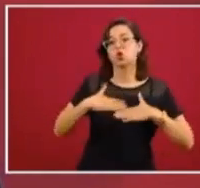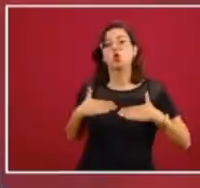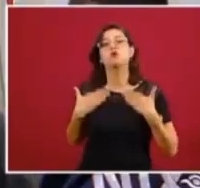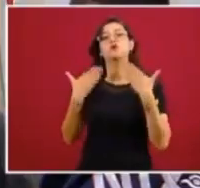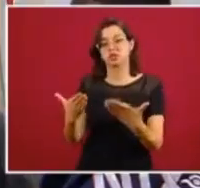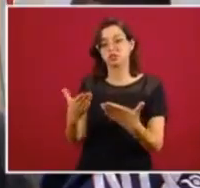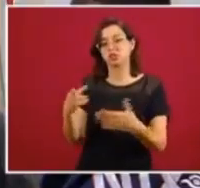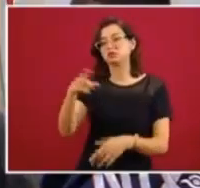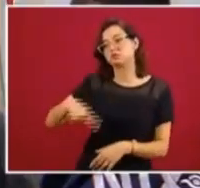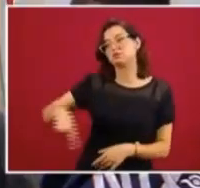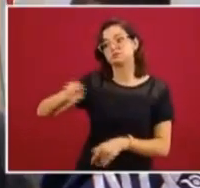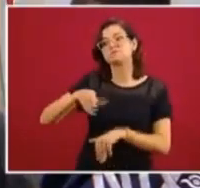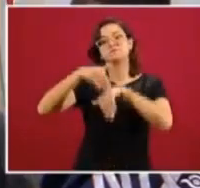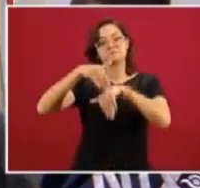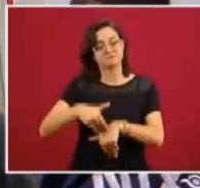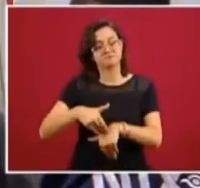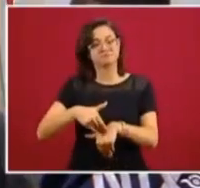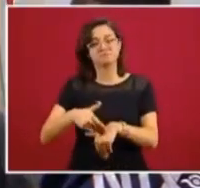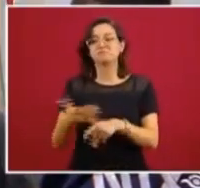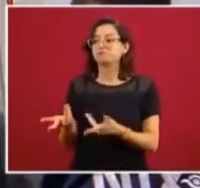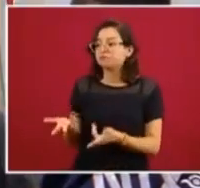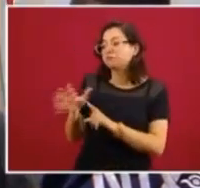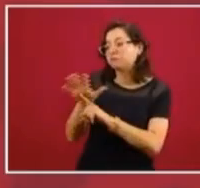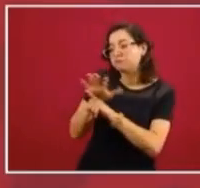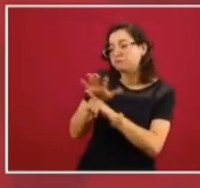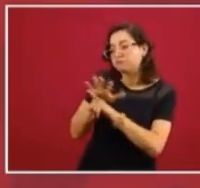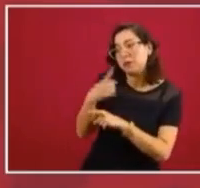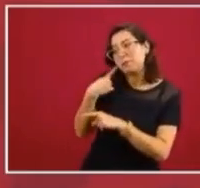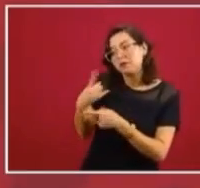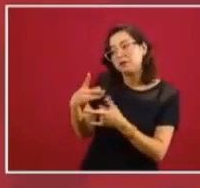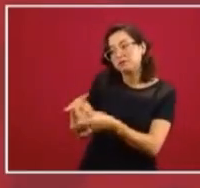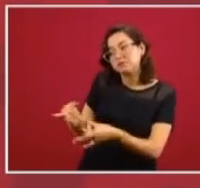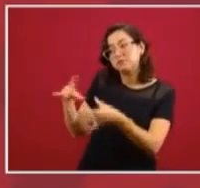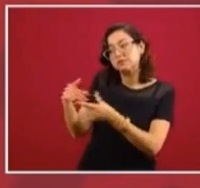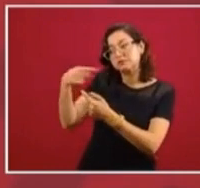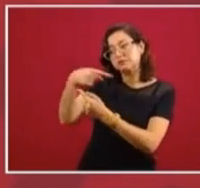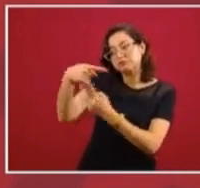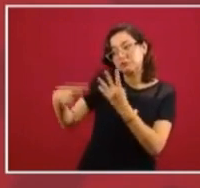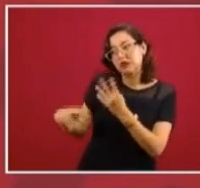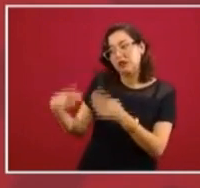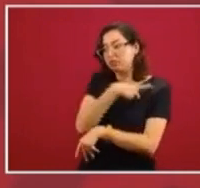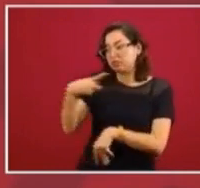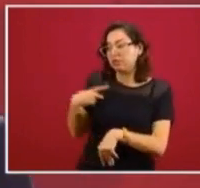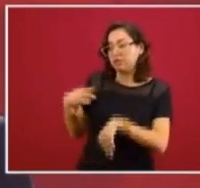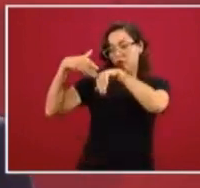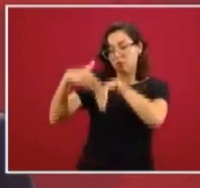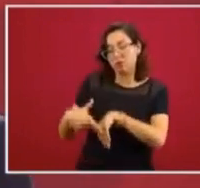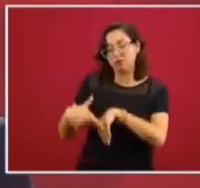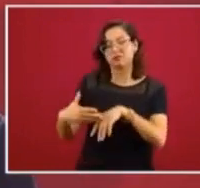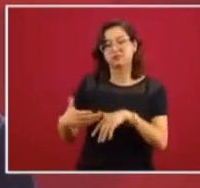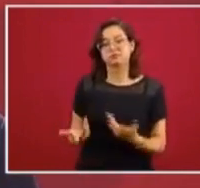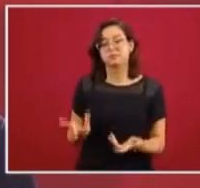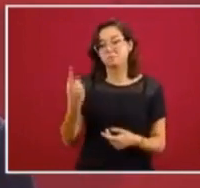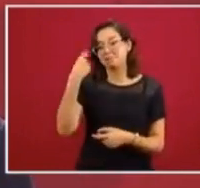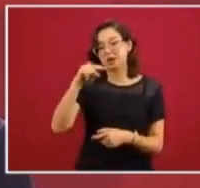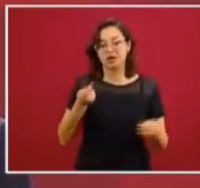positiva y que vamos a lograr persuadir a la población que siga los patrones de movilidad que